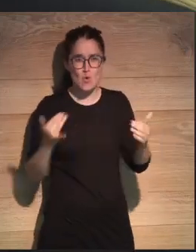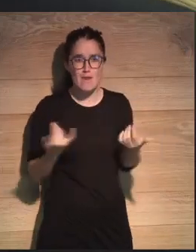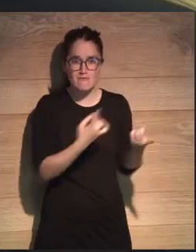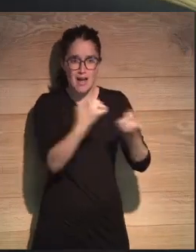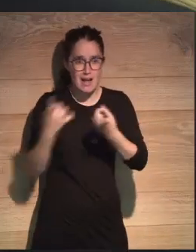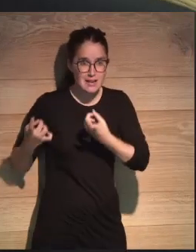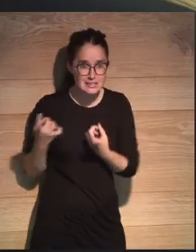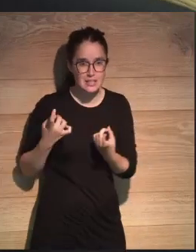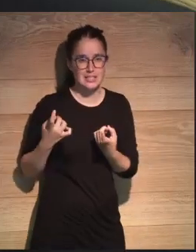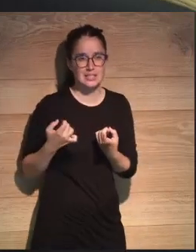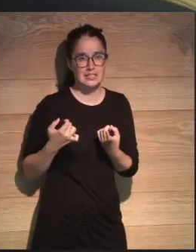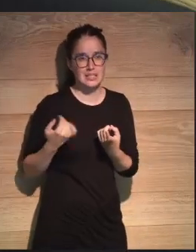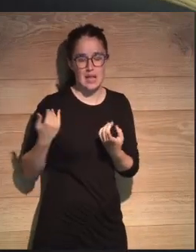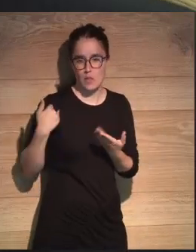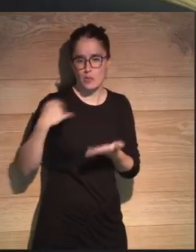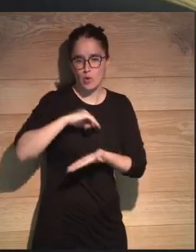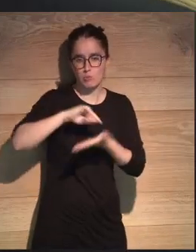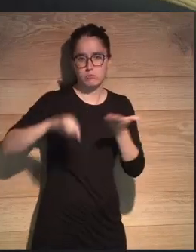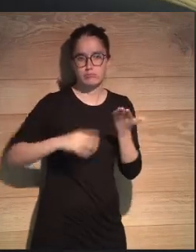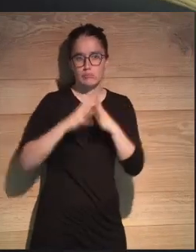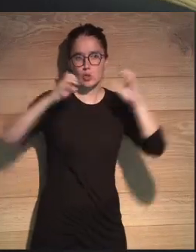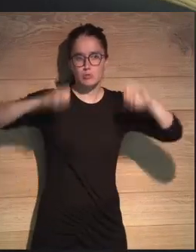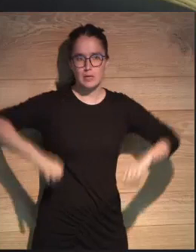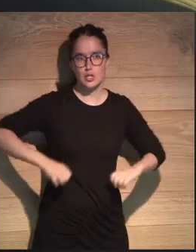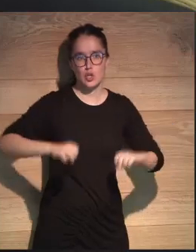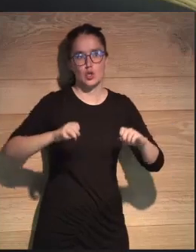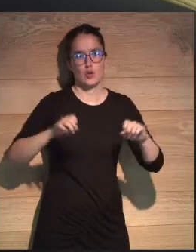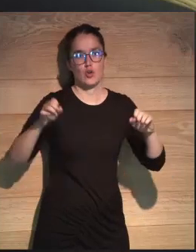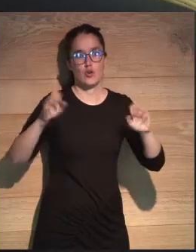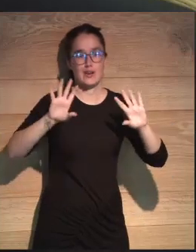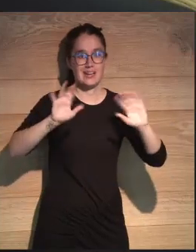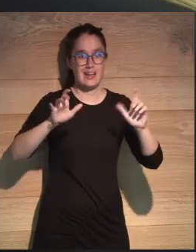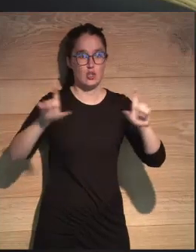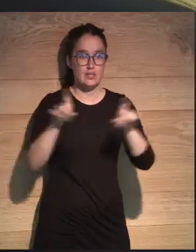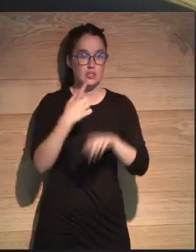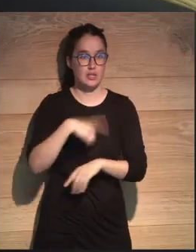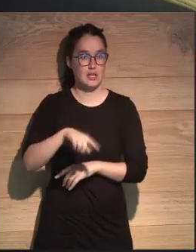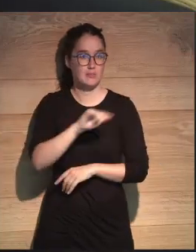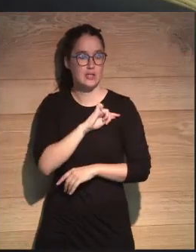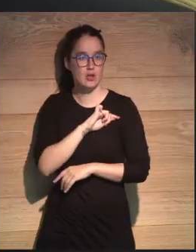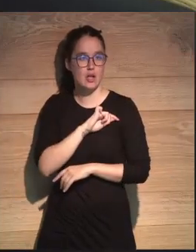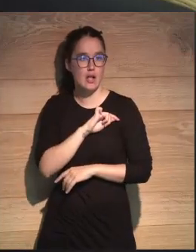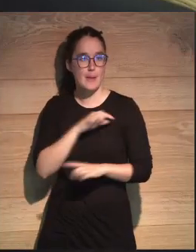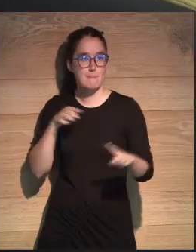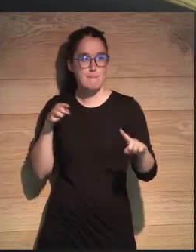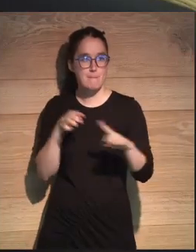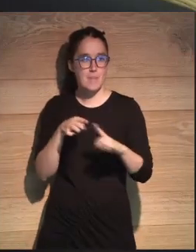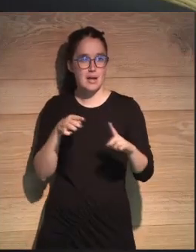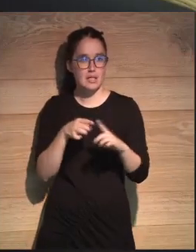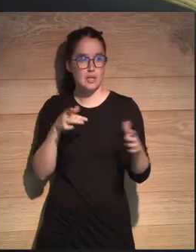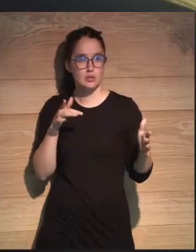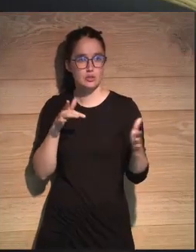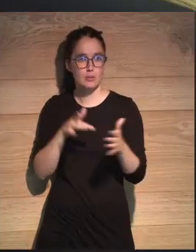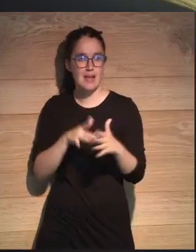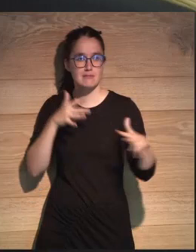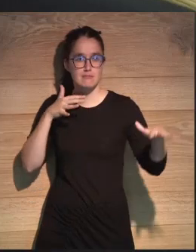definitivamente. Acabamos de firmar un convenio con Radio Televisión Española para poder tener una presencia,